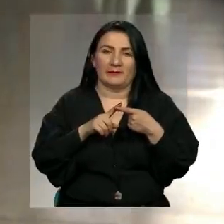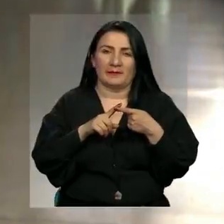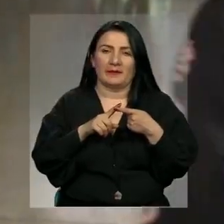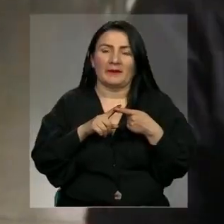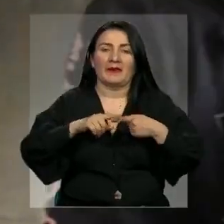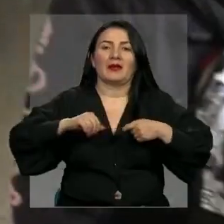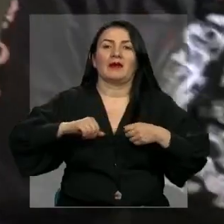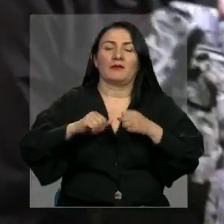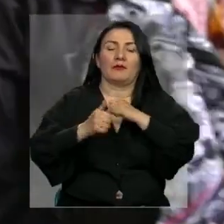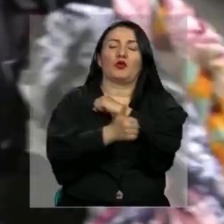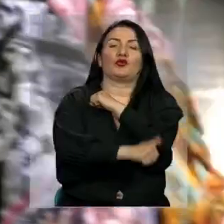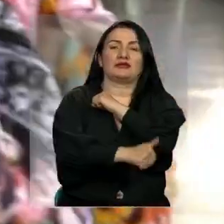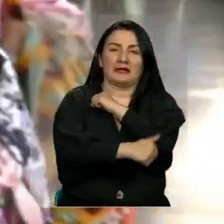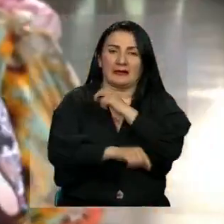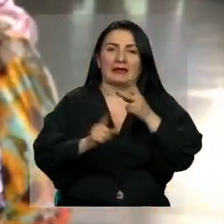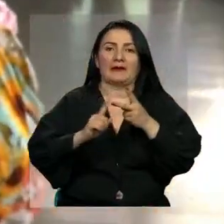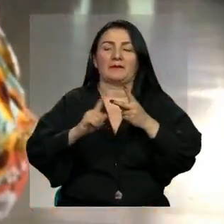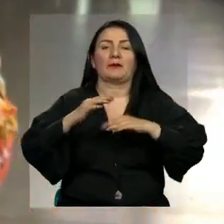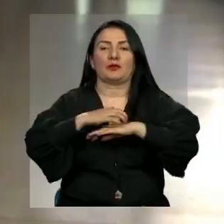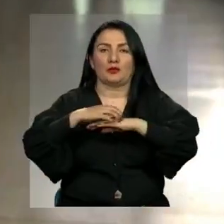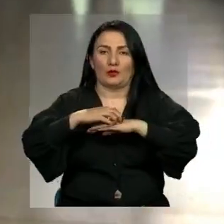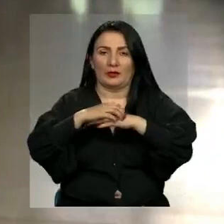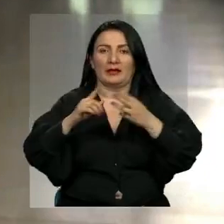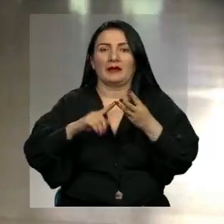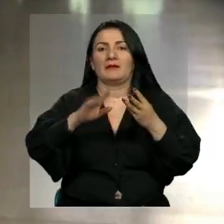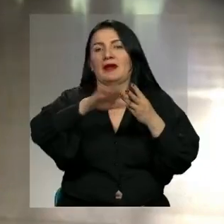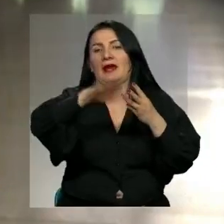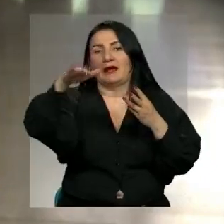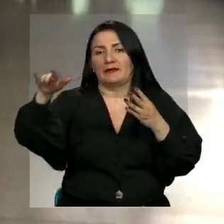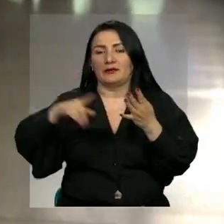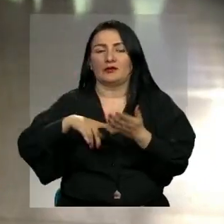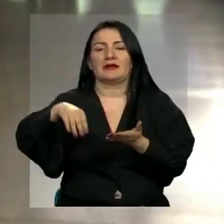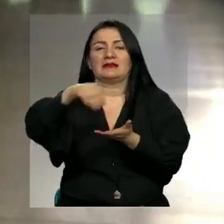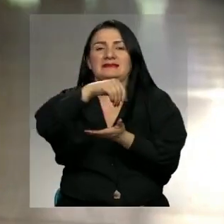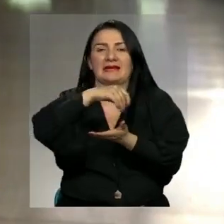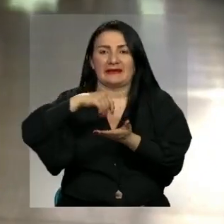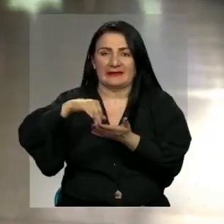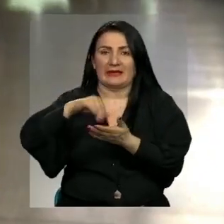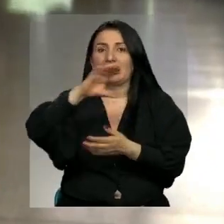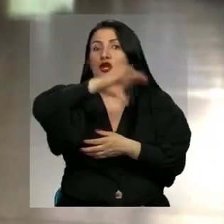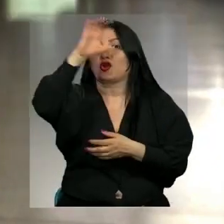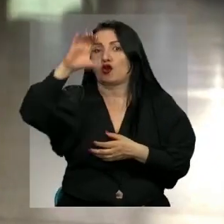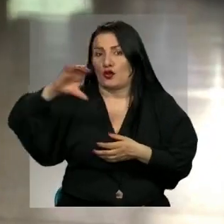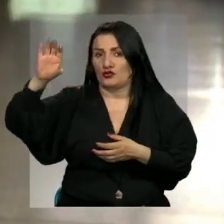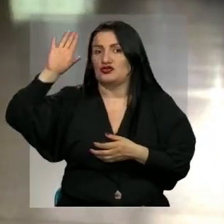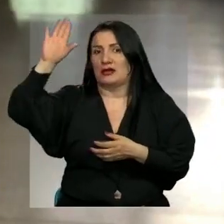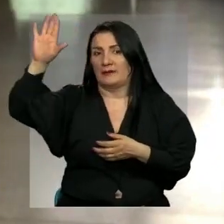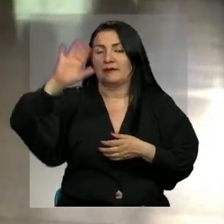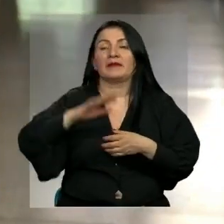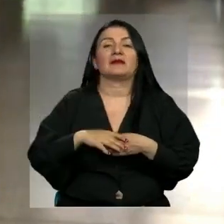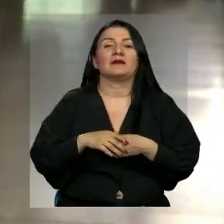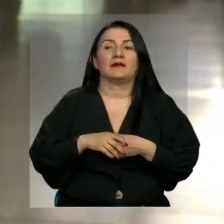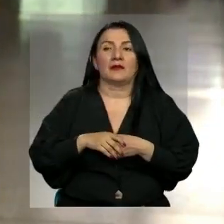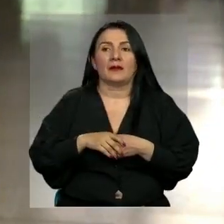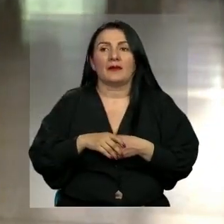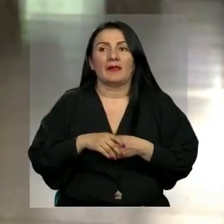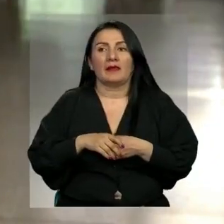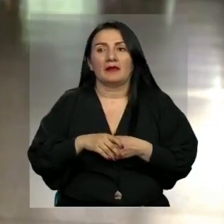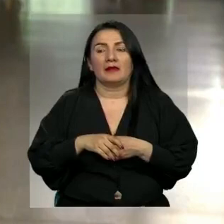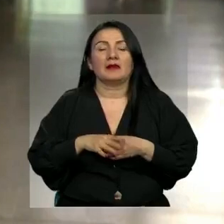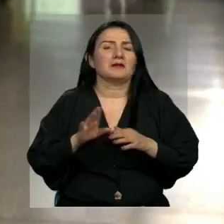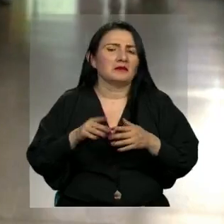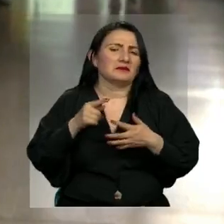departamentos de Boyacá, Tolima, Antioquia, Santander, la costa atlántica, ya algunos destinos.